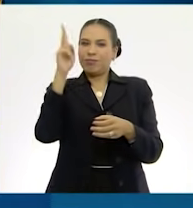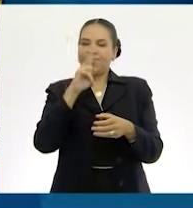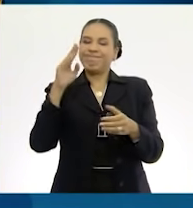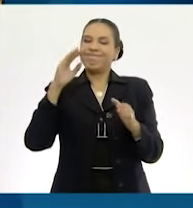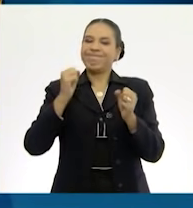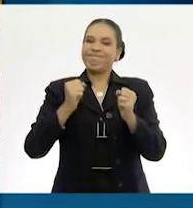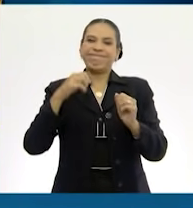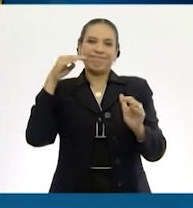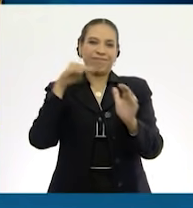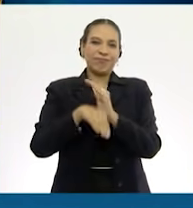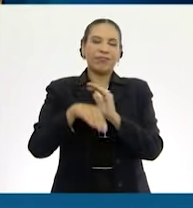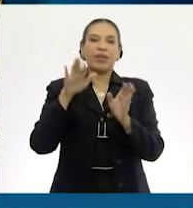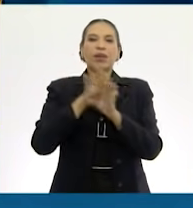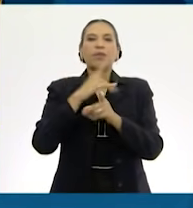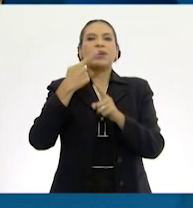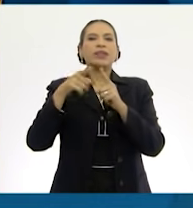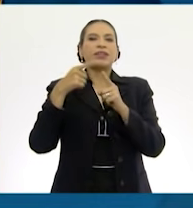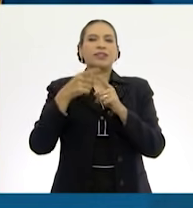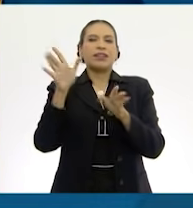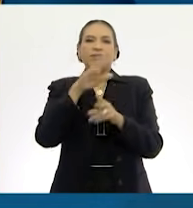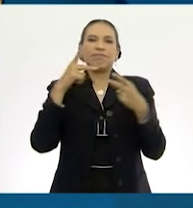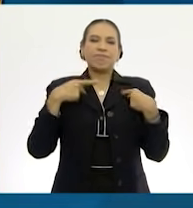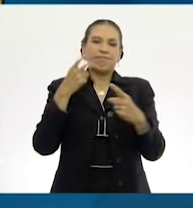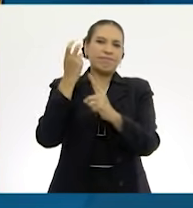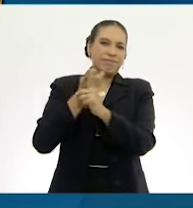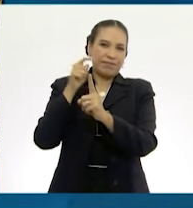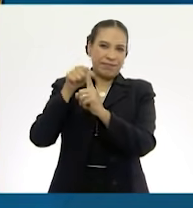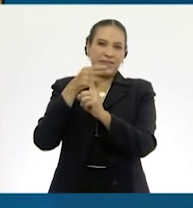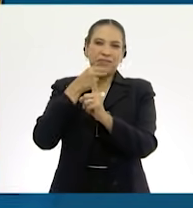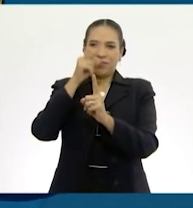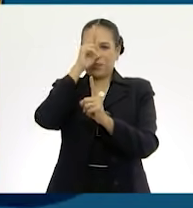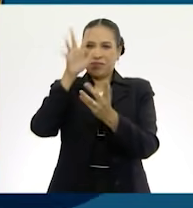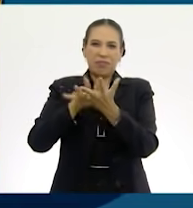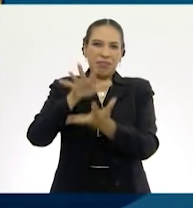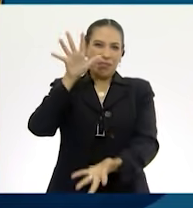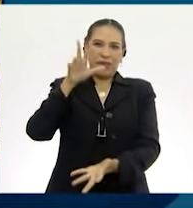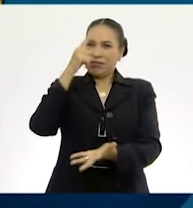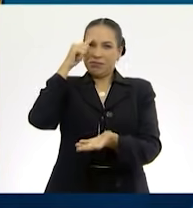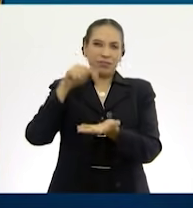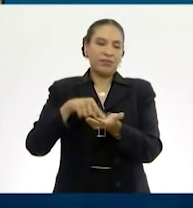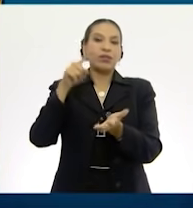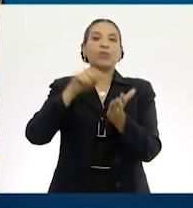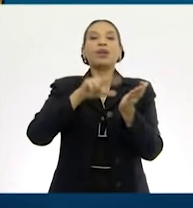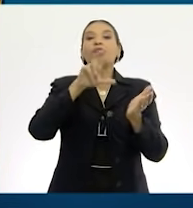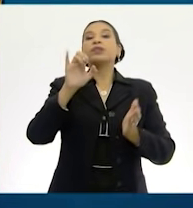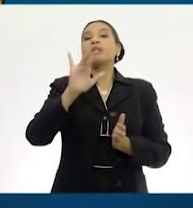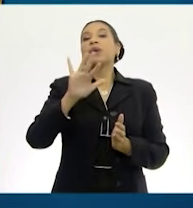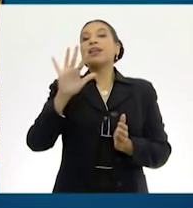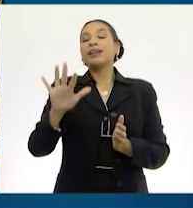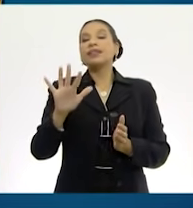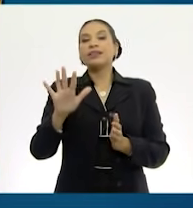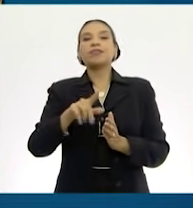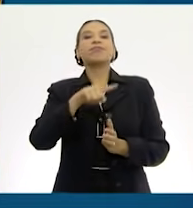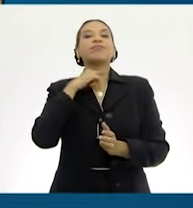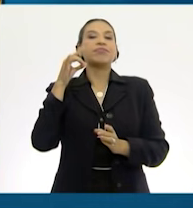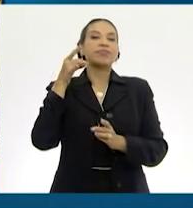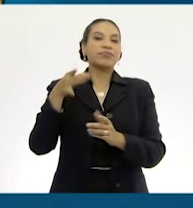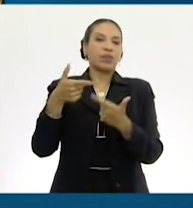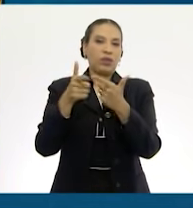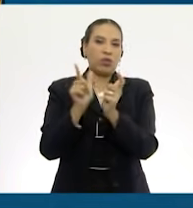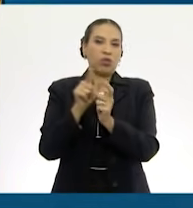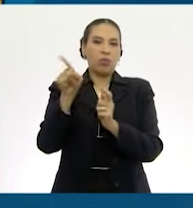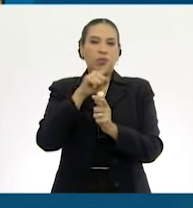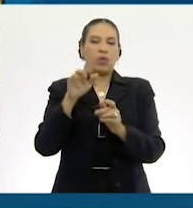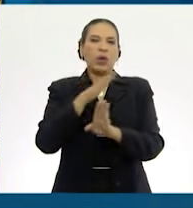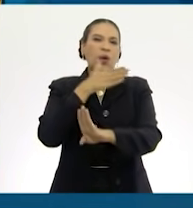demasiado alto y su descrédito aún mayor. En 1855, derrotado por los liberales